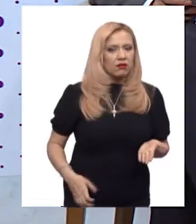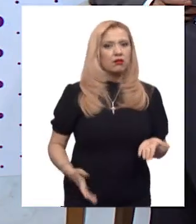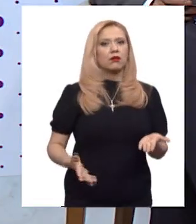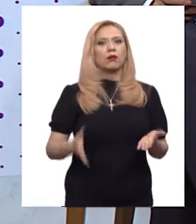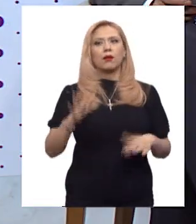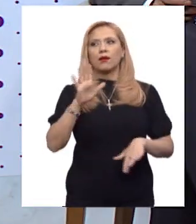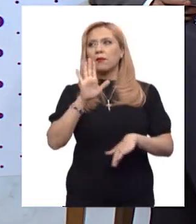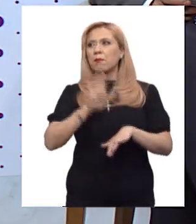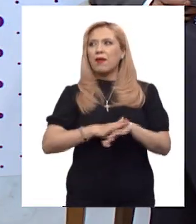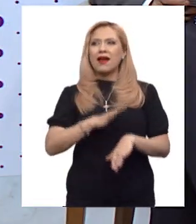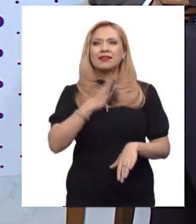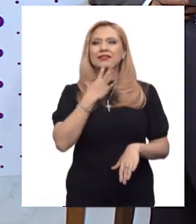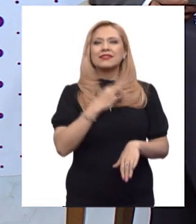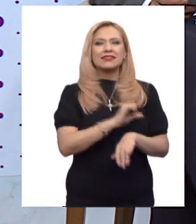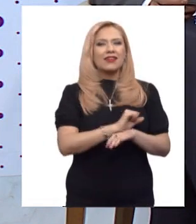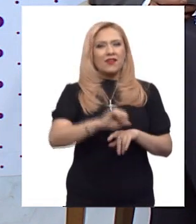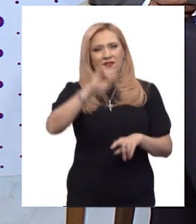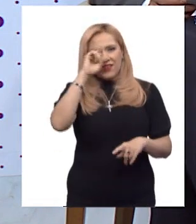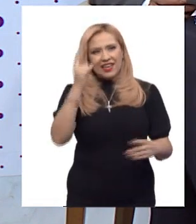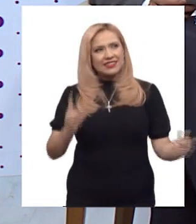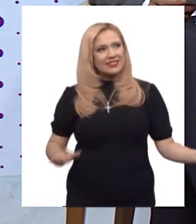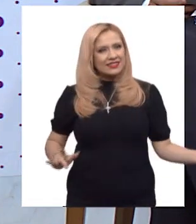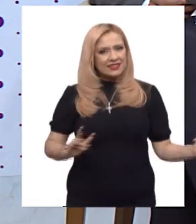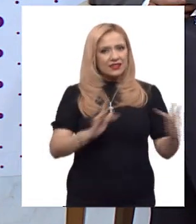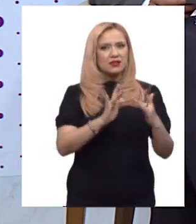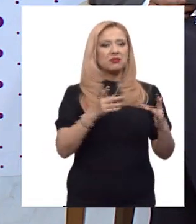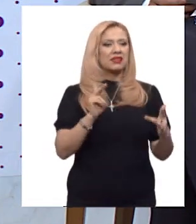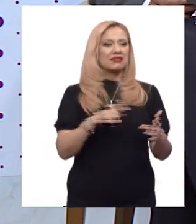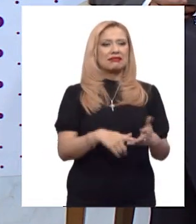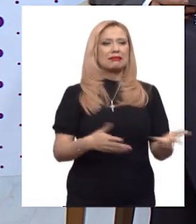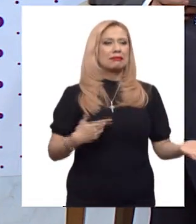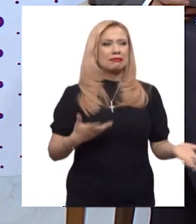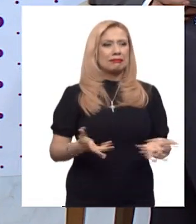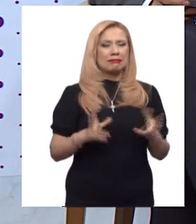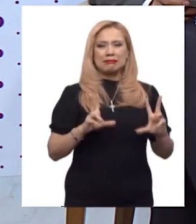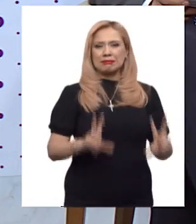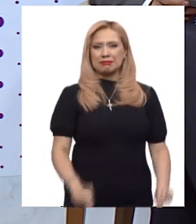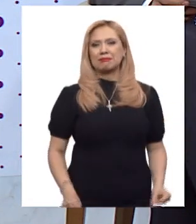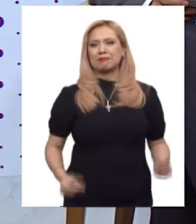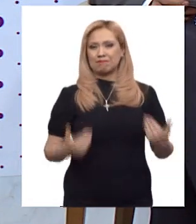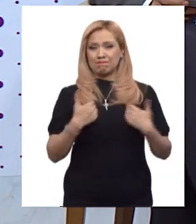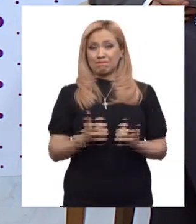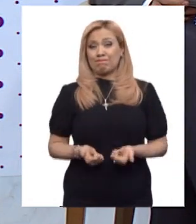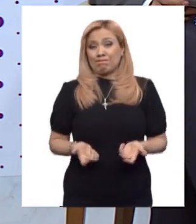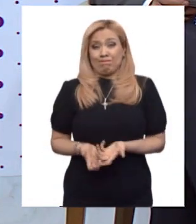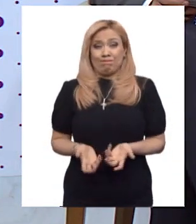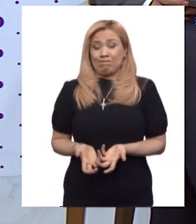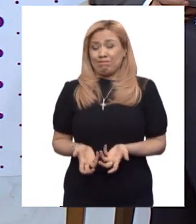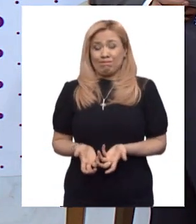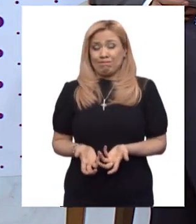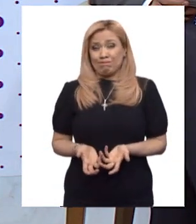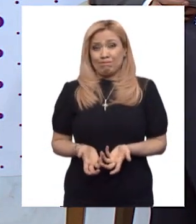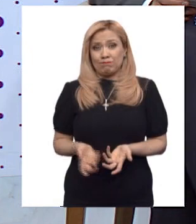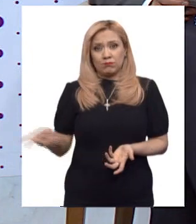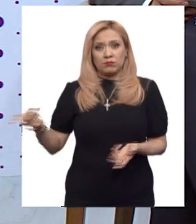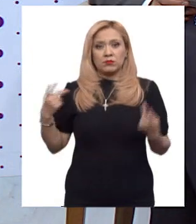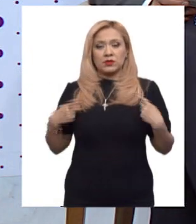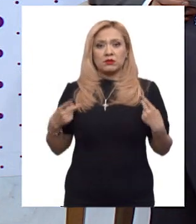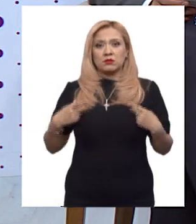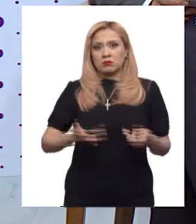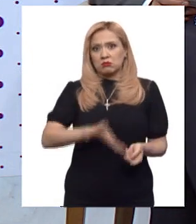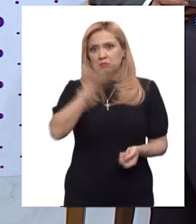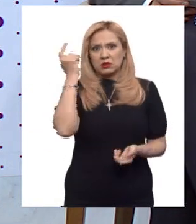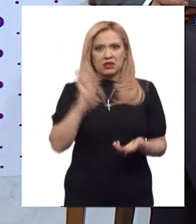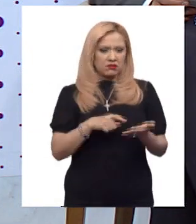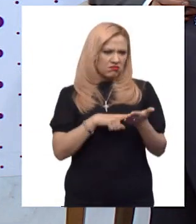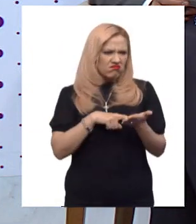vez puede ser que están estos canales pero con formatos que no son accesibles, porque una persona que va a alertar no necesariamente sabe qué es una